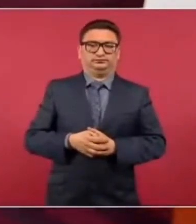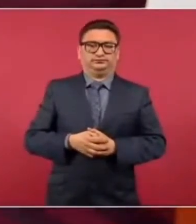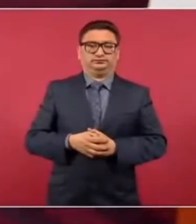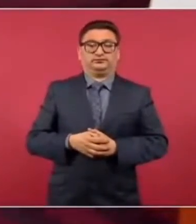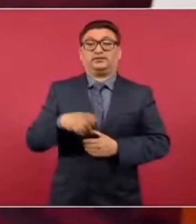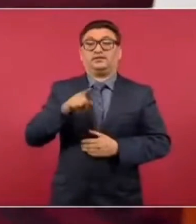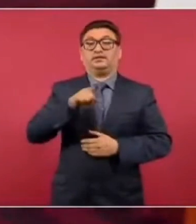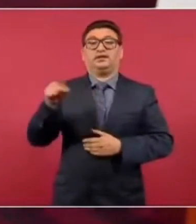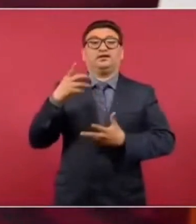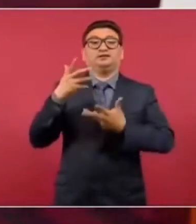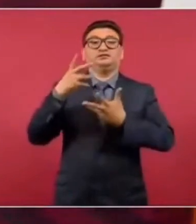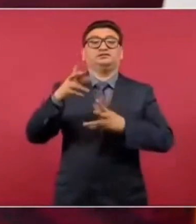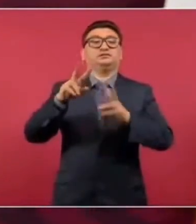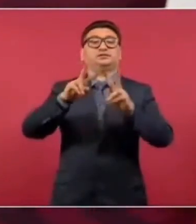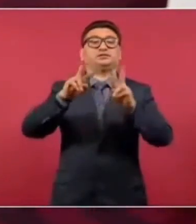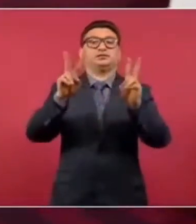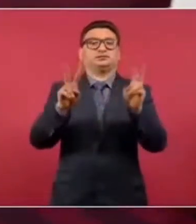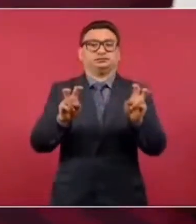tema